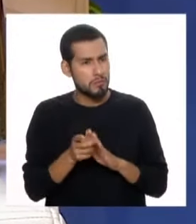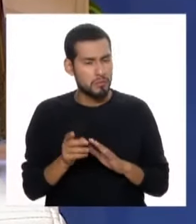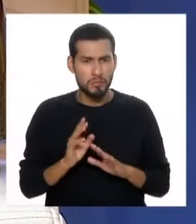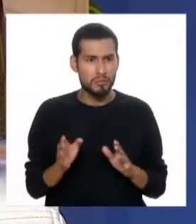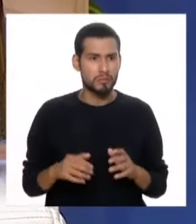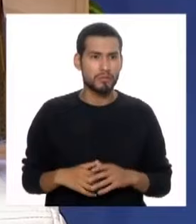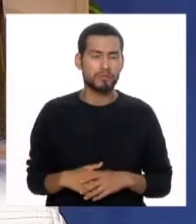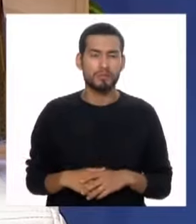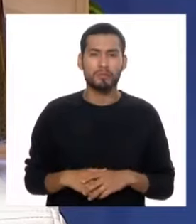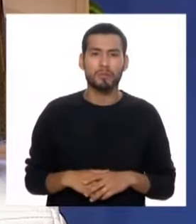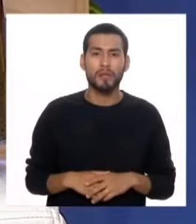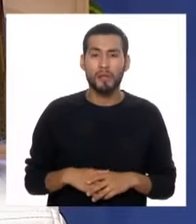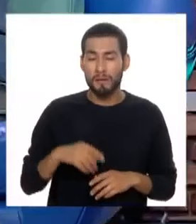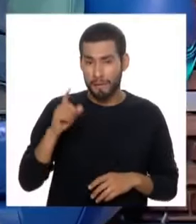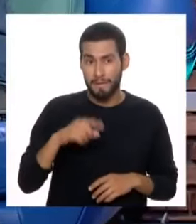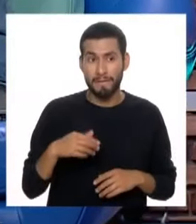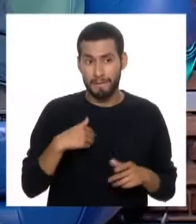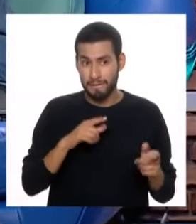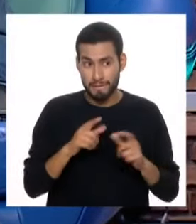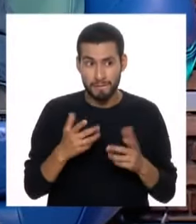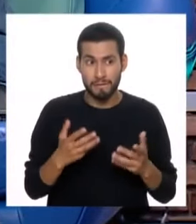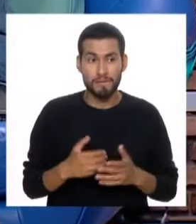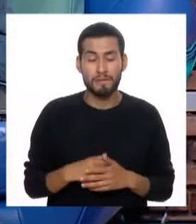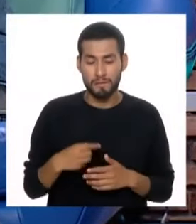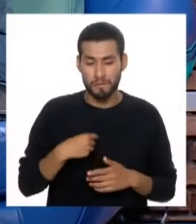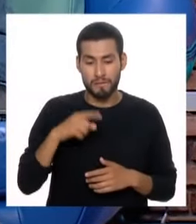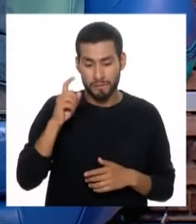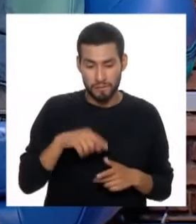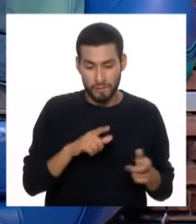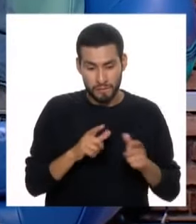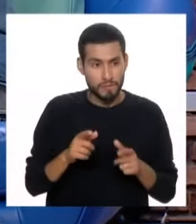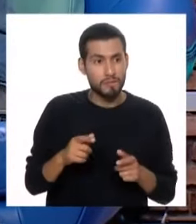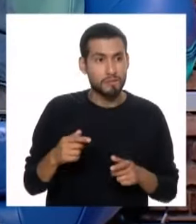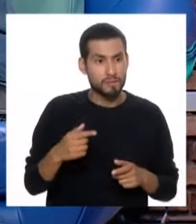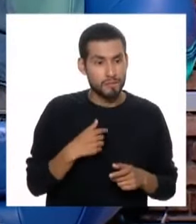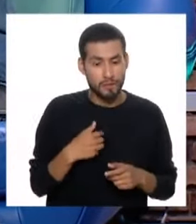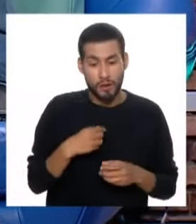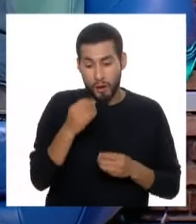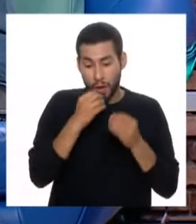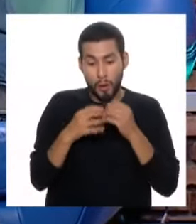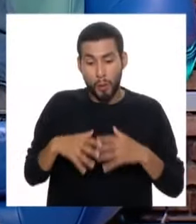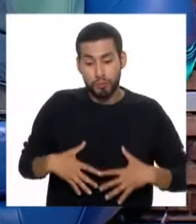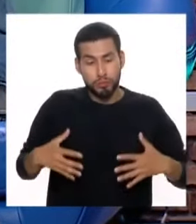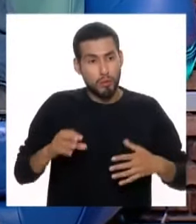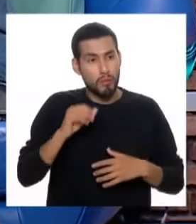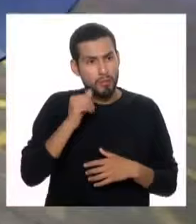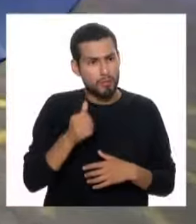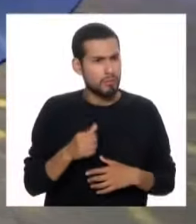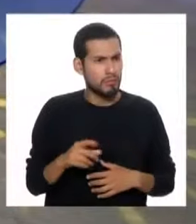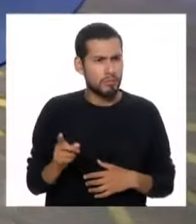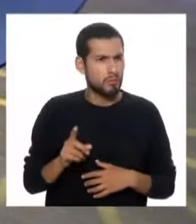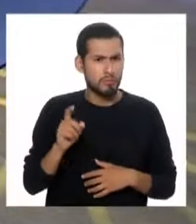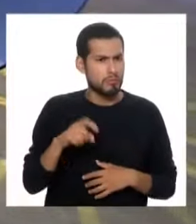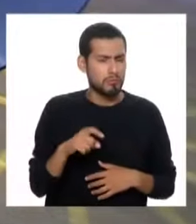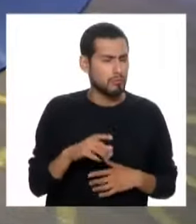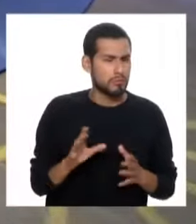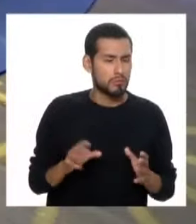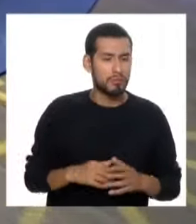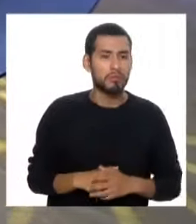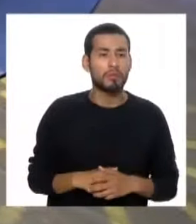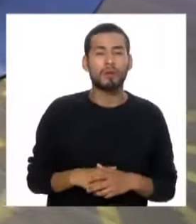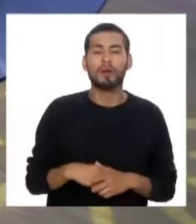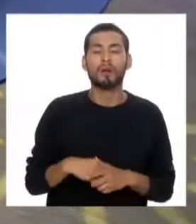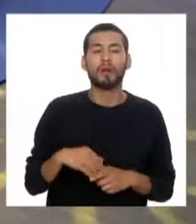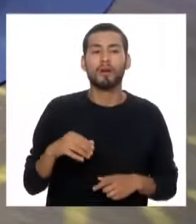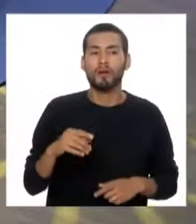rapidito. Minutos. Es lo o sea, no hay que prepararse tampoco. No, es que me tengo que preparar. Claro. No, es que hoy día comí mucho. No, mejor mañana. Y no se necesita ninguna preparación. No, y además...